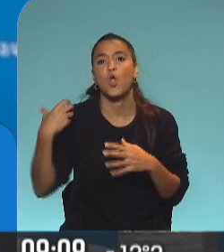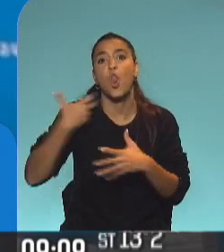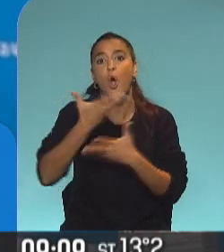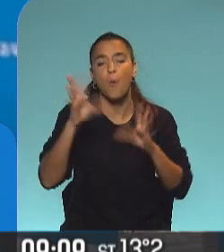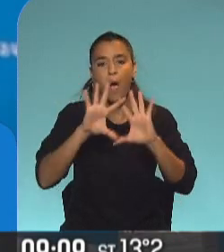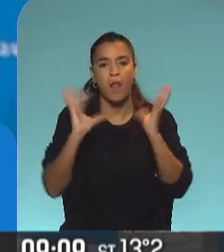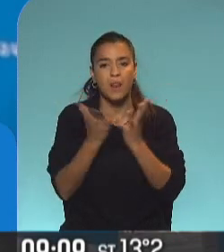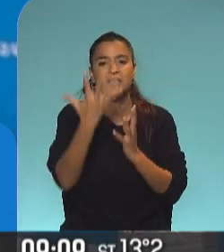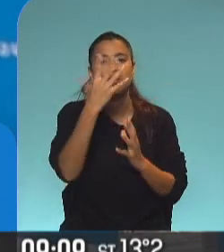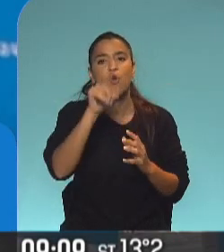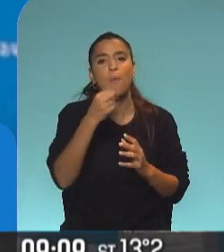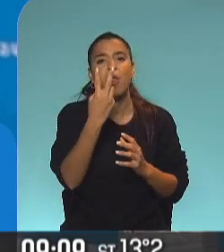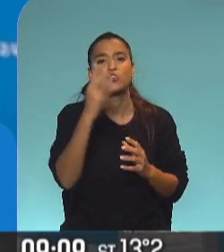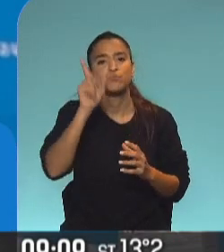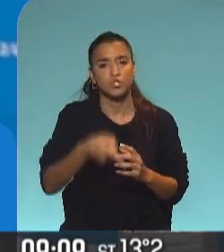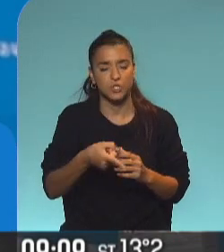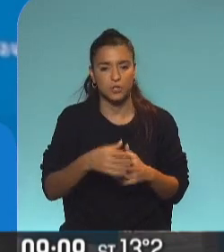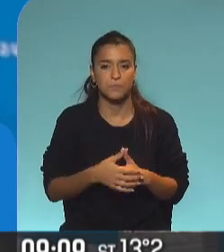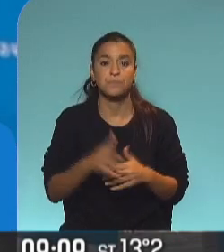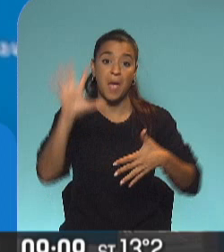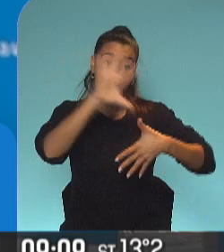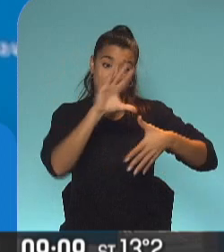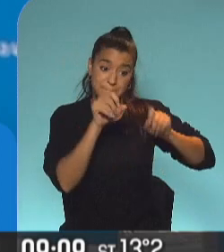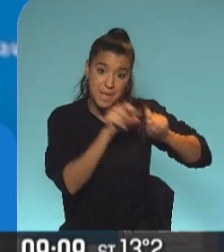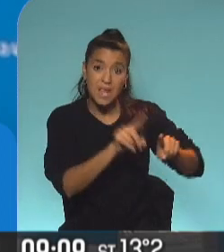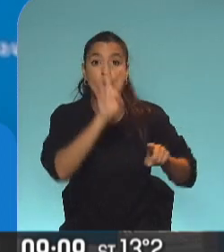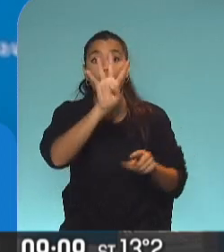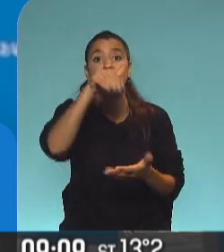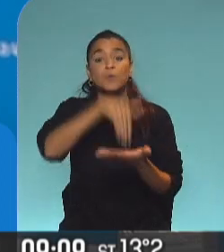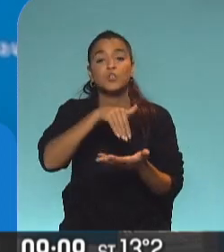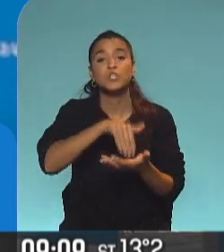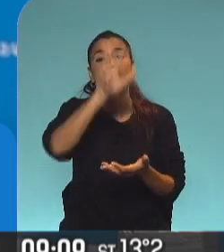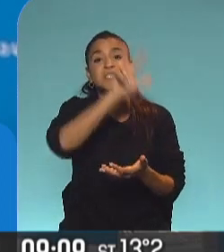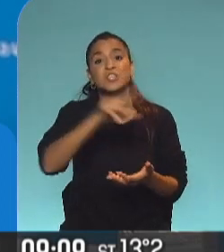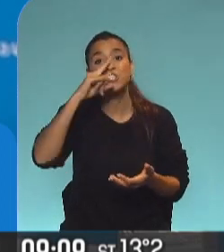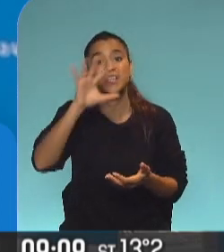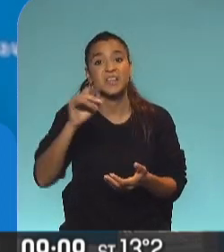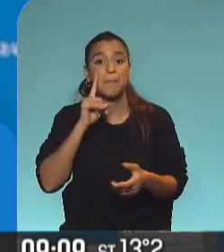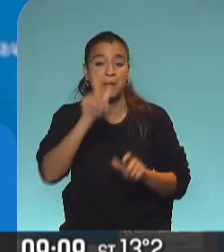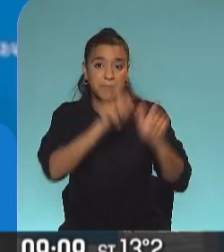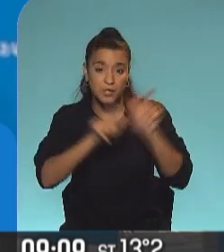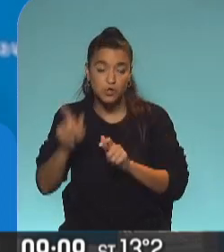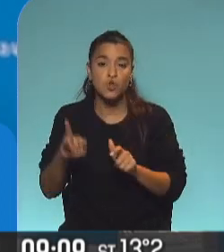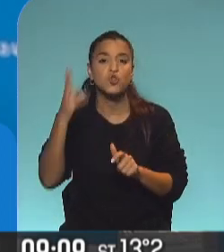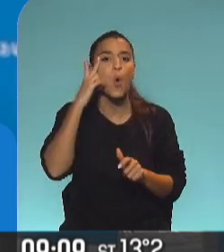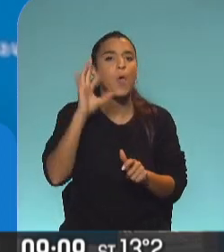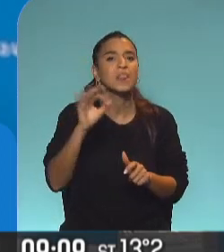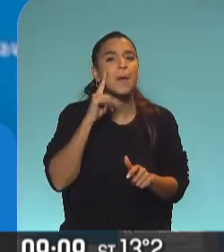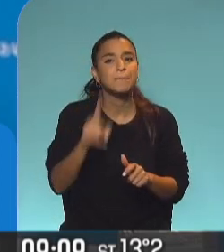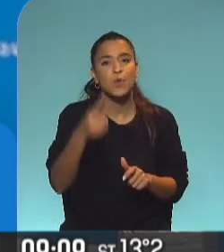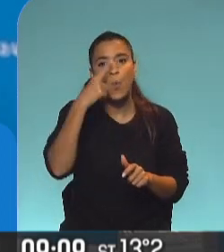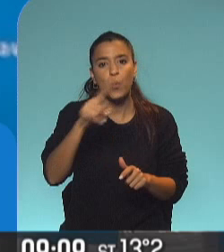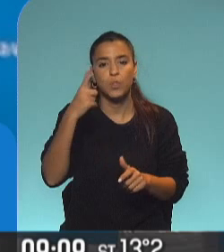global del 5,2%. América, con 4.370.000 casos y 90.000 en las